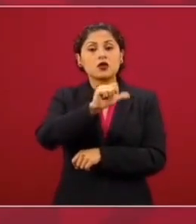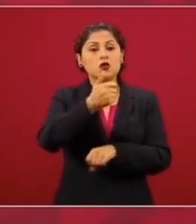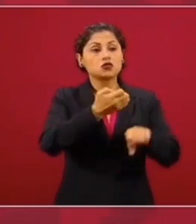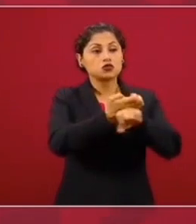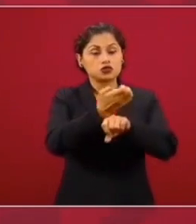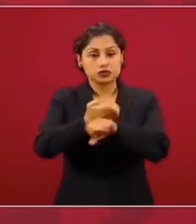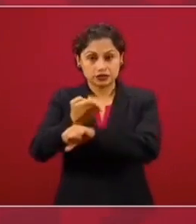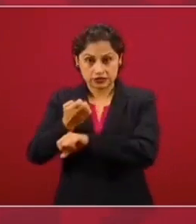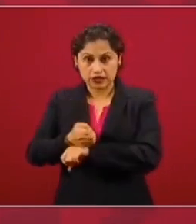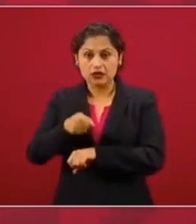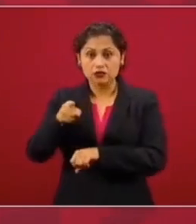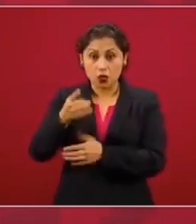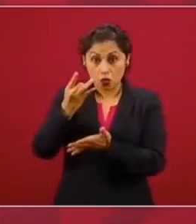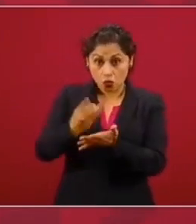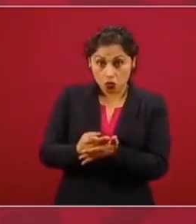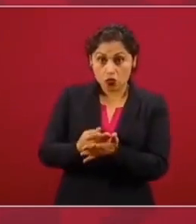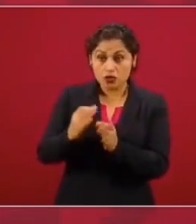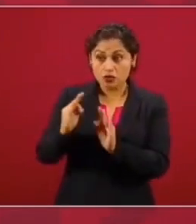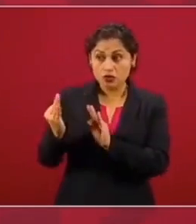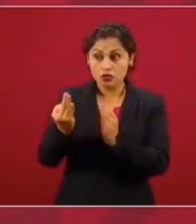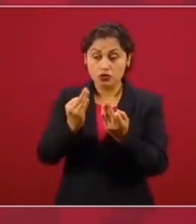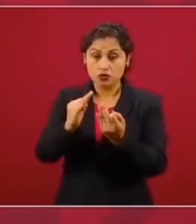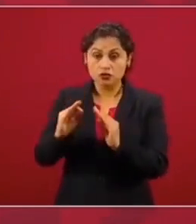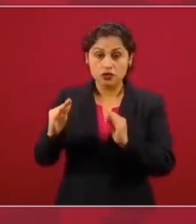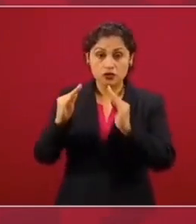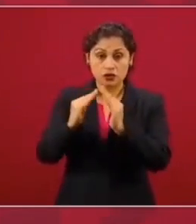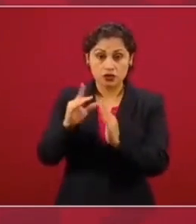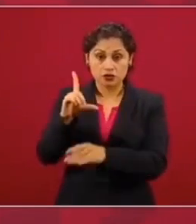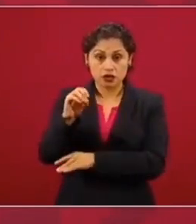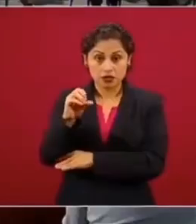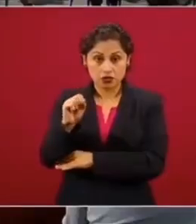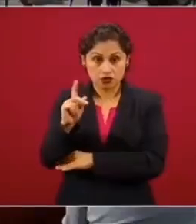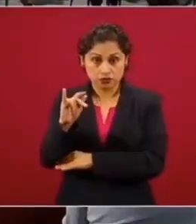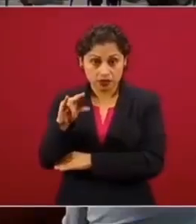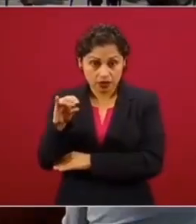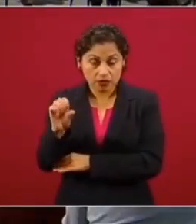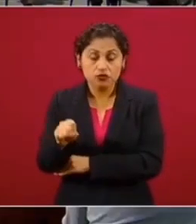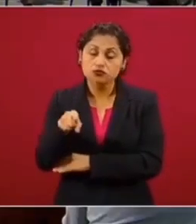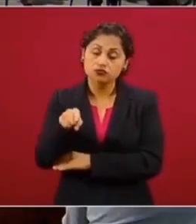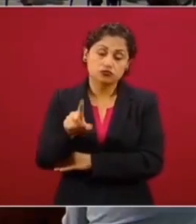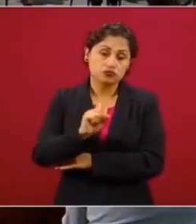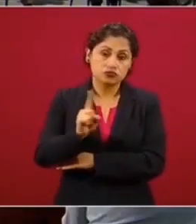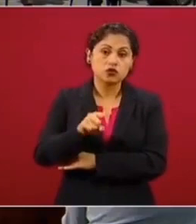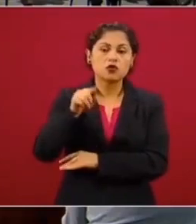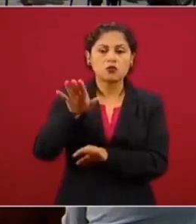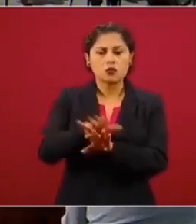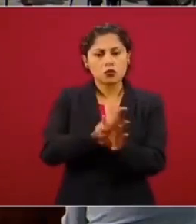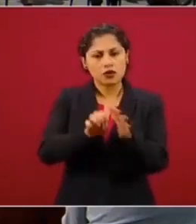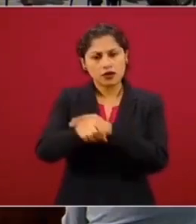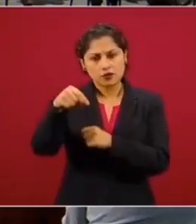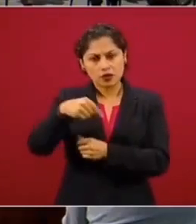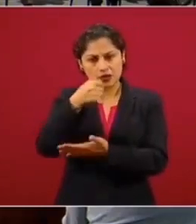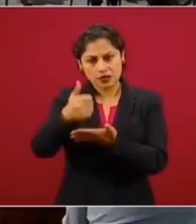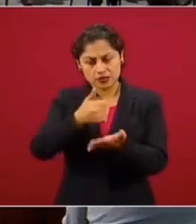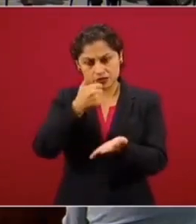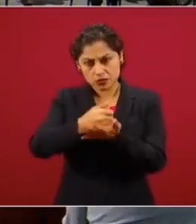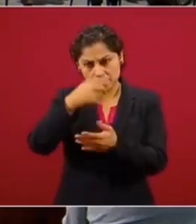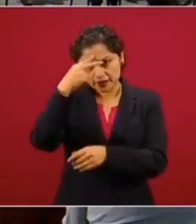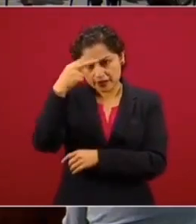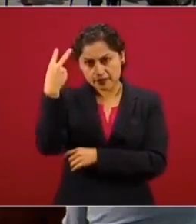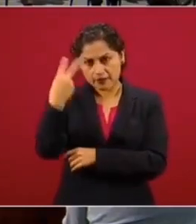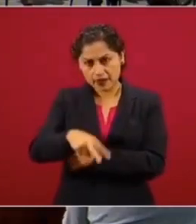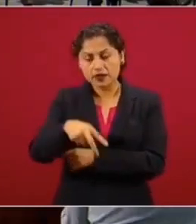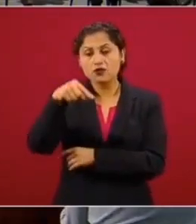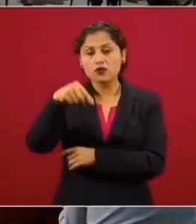otros lugares donde nos lo han solicitado en algunos lugares estamos resolviendo a quien nació en méxico por ejemplo también en un hotel del